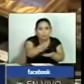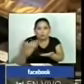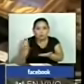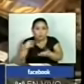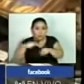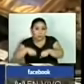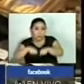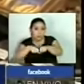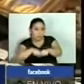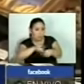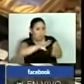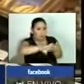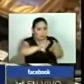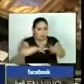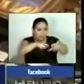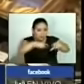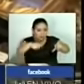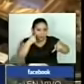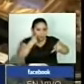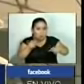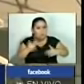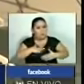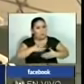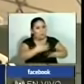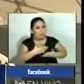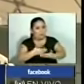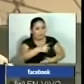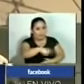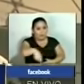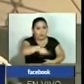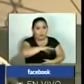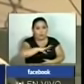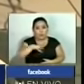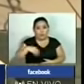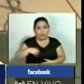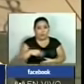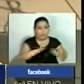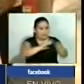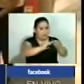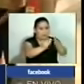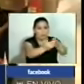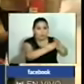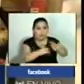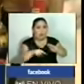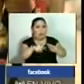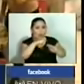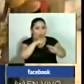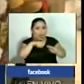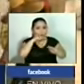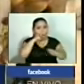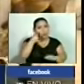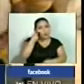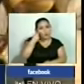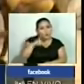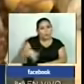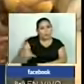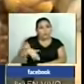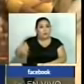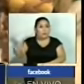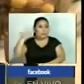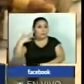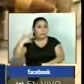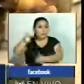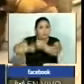ha invertido en vales que han sido donados a familias de comunidades vulnerables de los departamentos de San Miguel